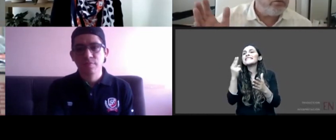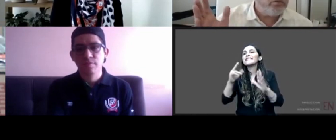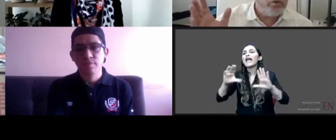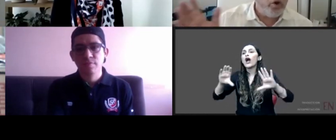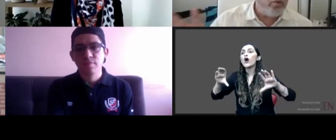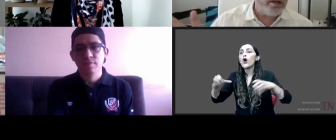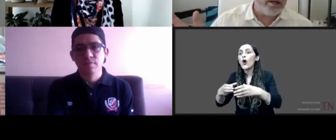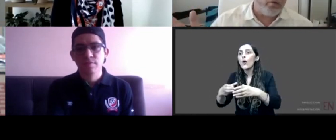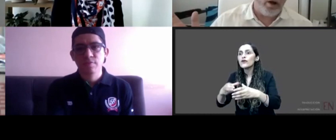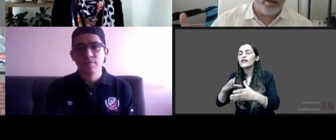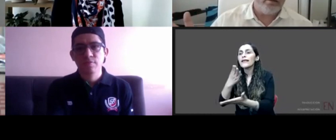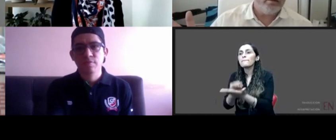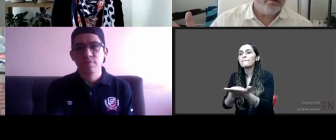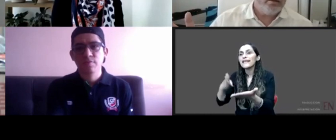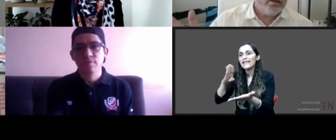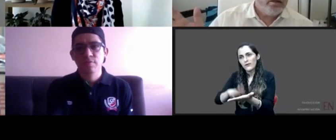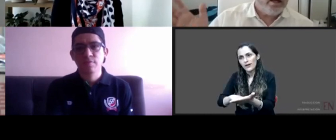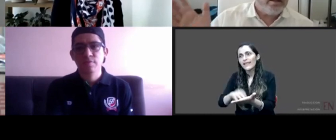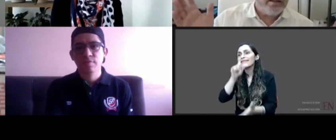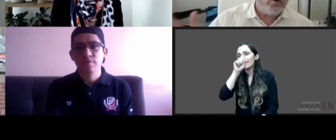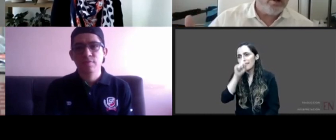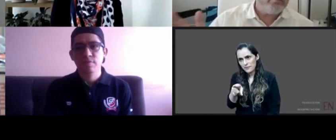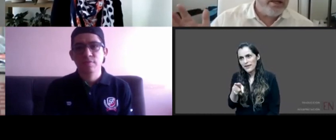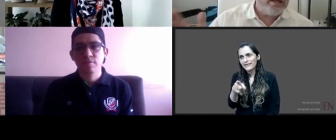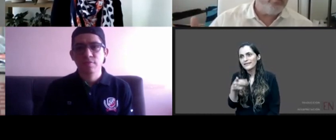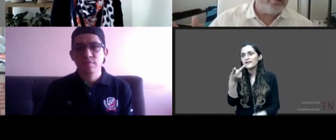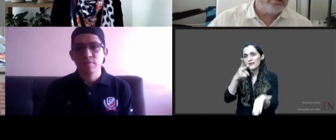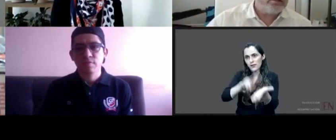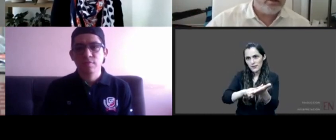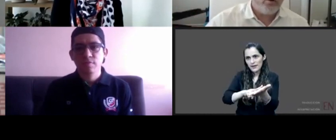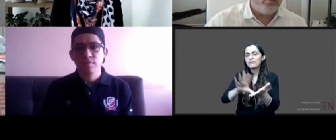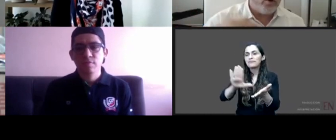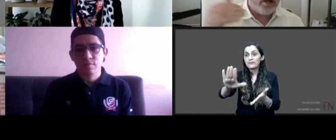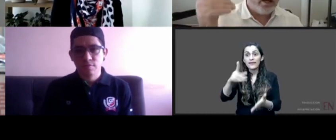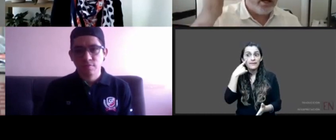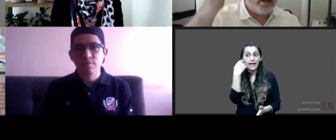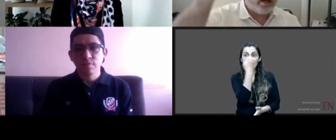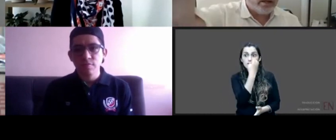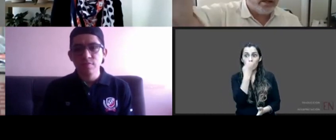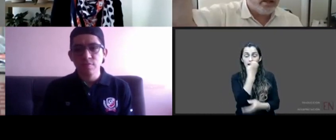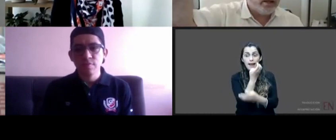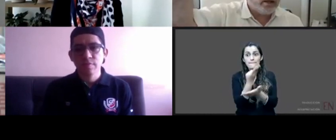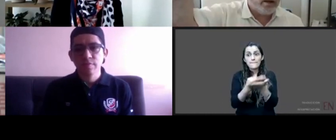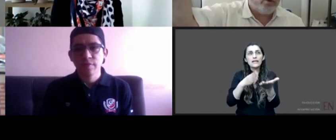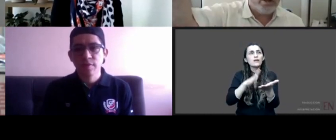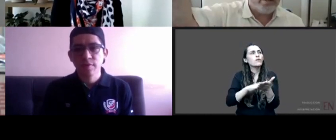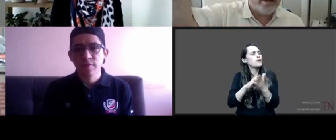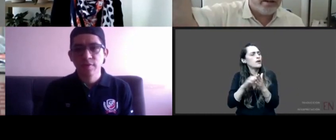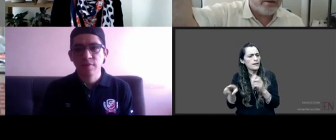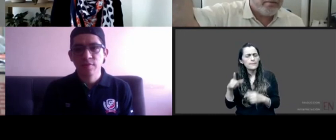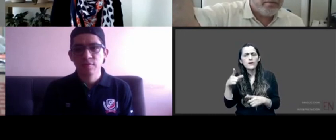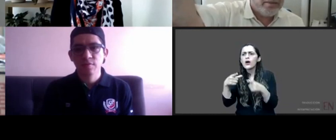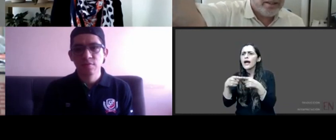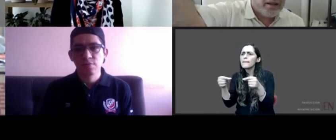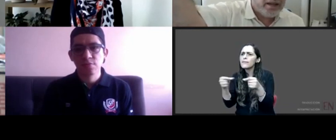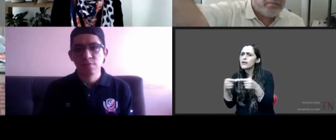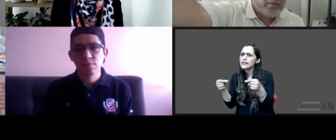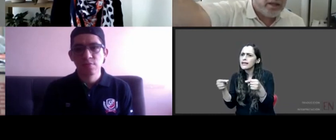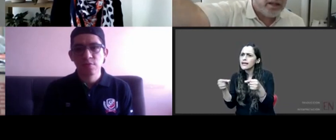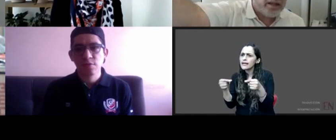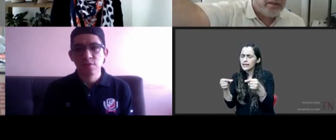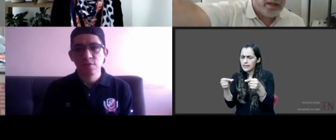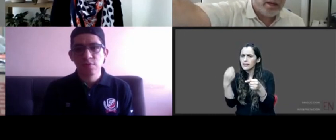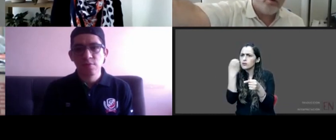un doble lenguaje. Las escuelas bilingües como la japonesa